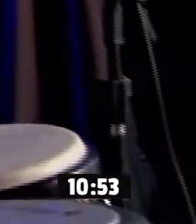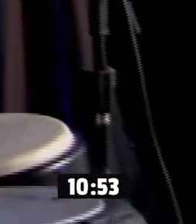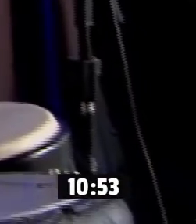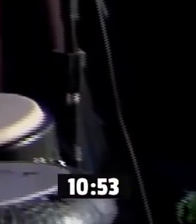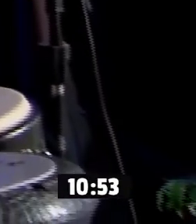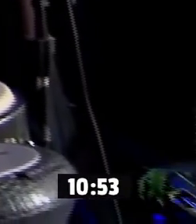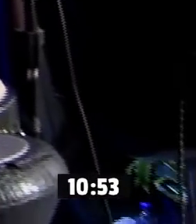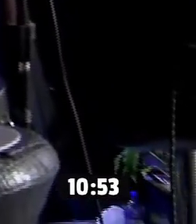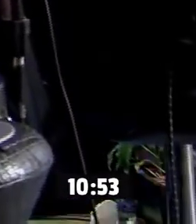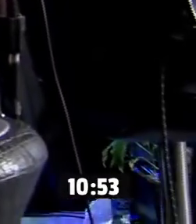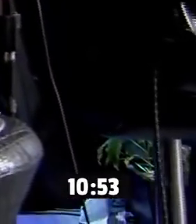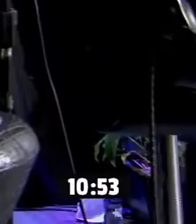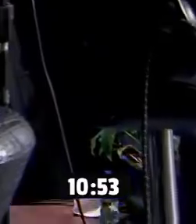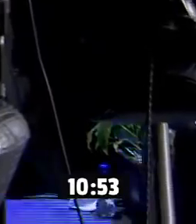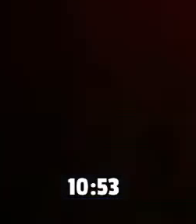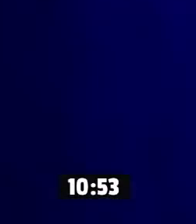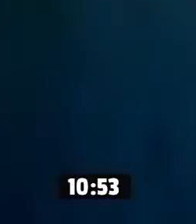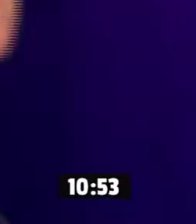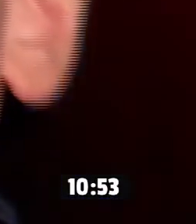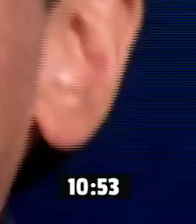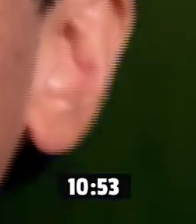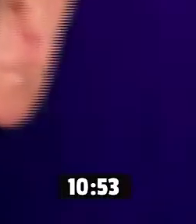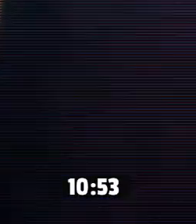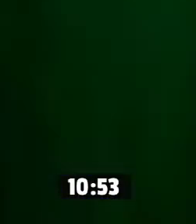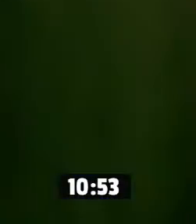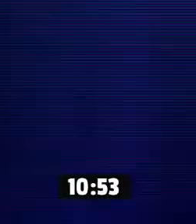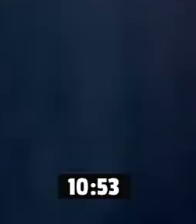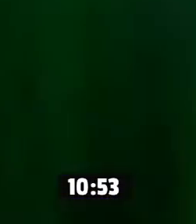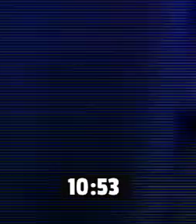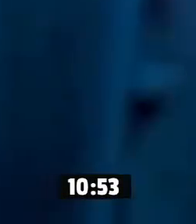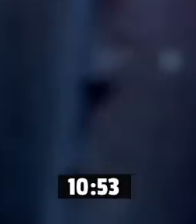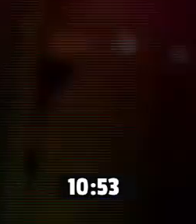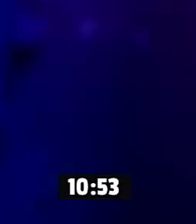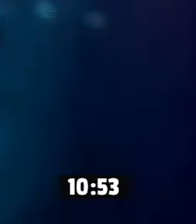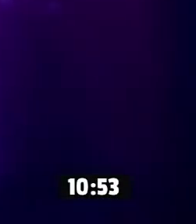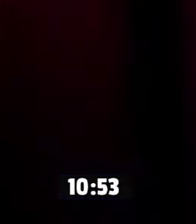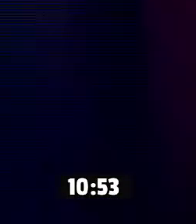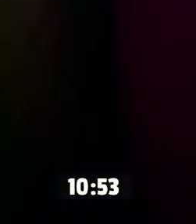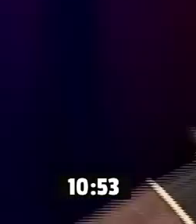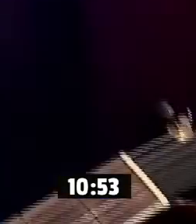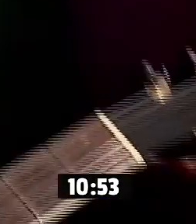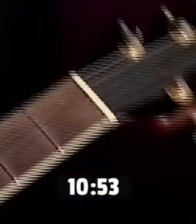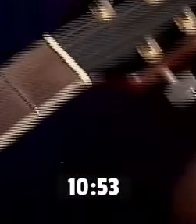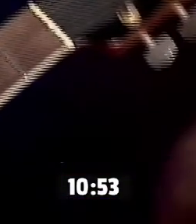Siempre estás recordando el pasado,